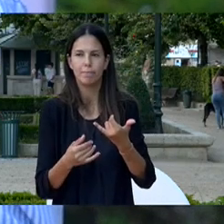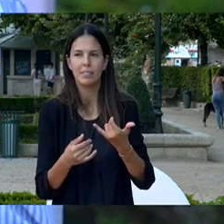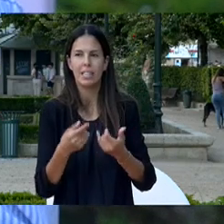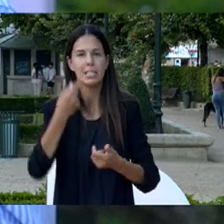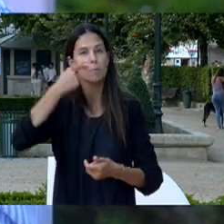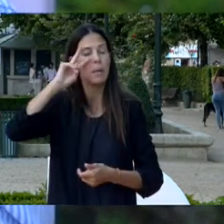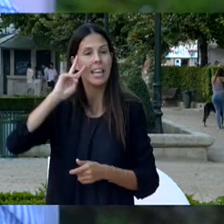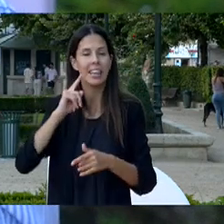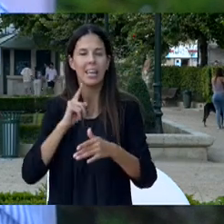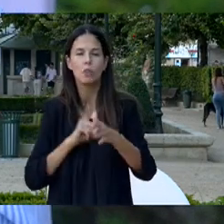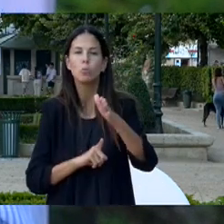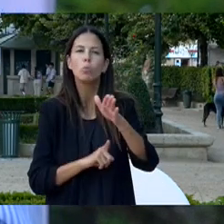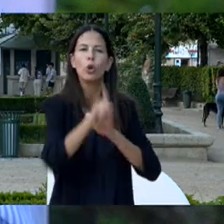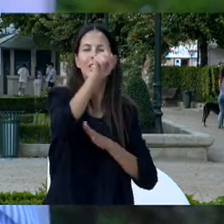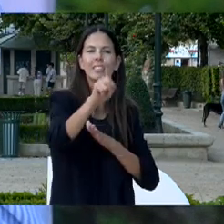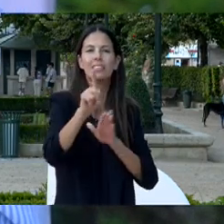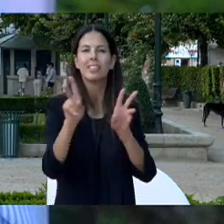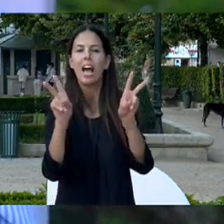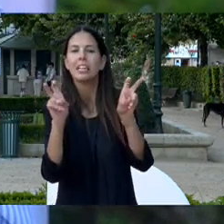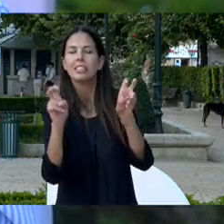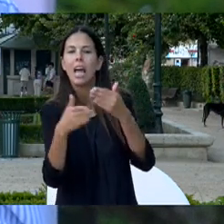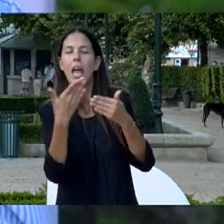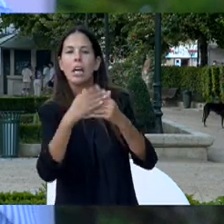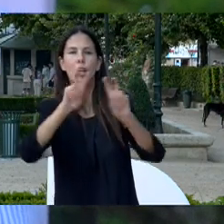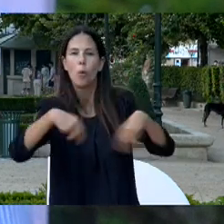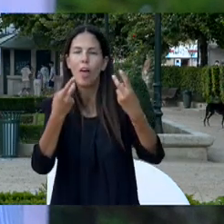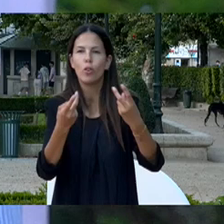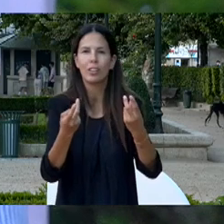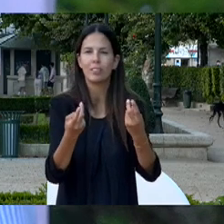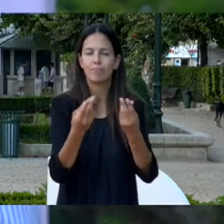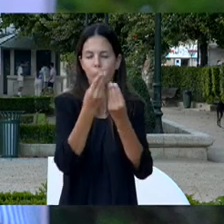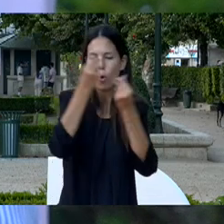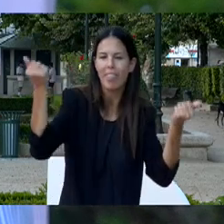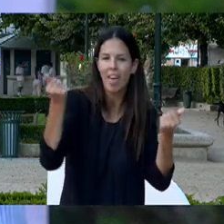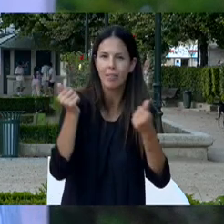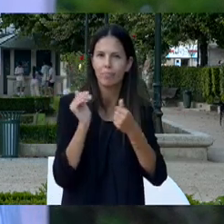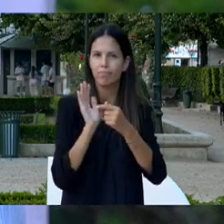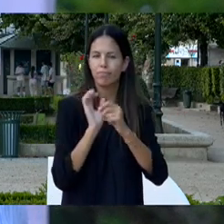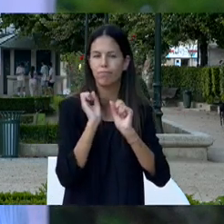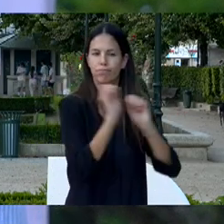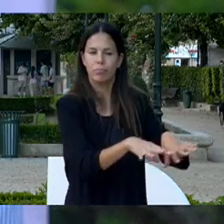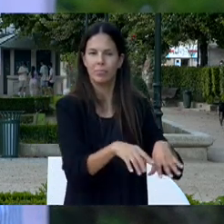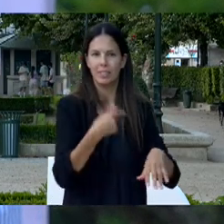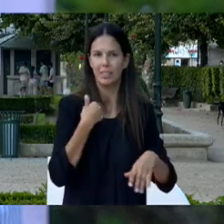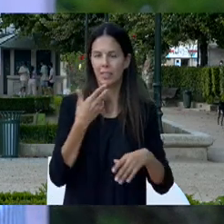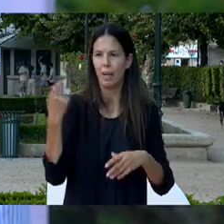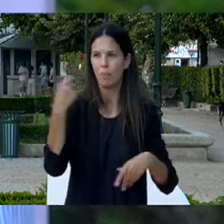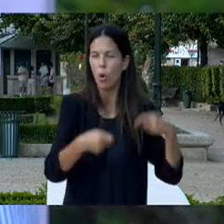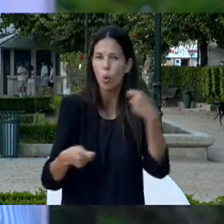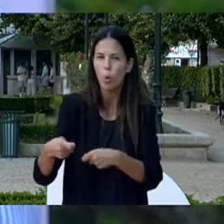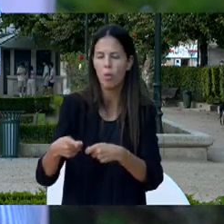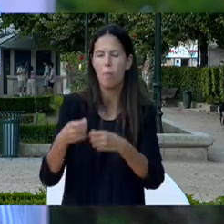experiencias progresistas e innovadoras foran esquecidas e rexeitadas, a coeducación formalmente